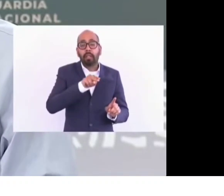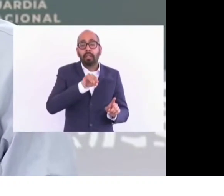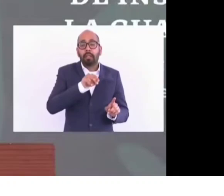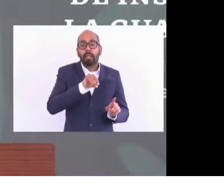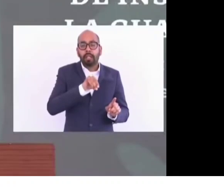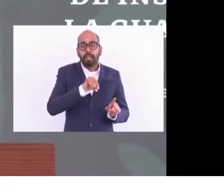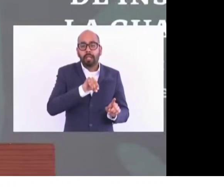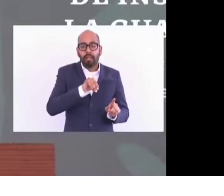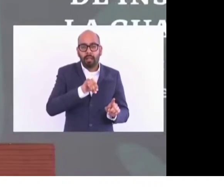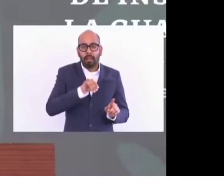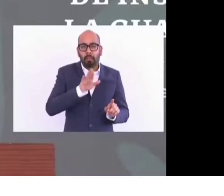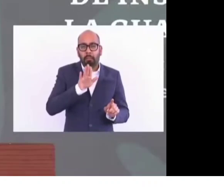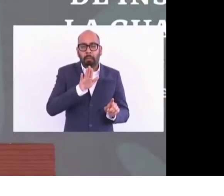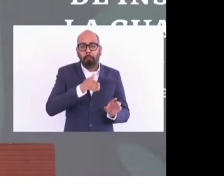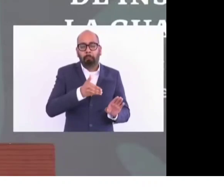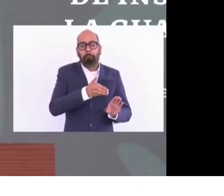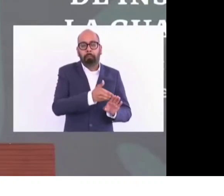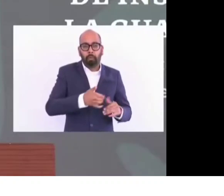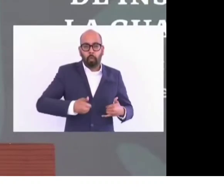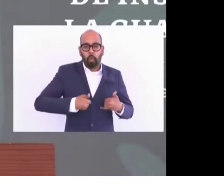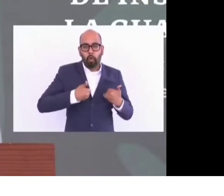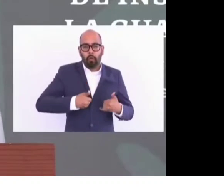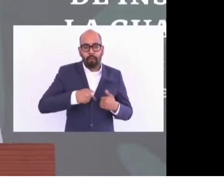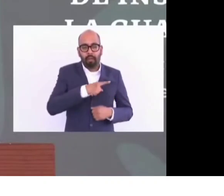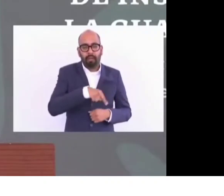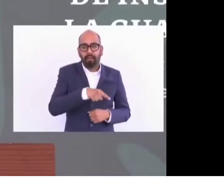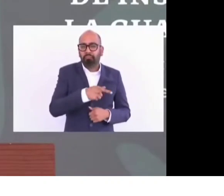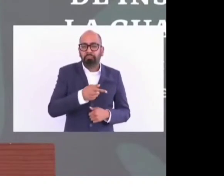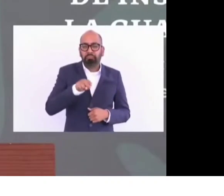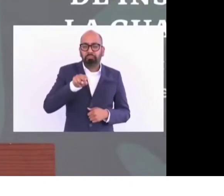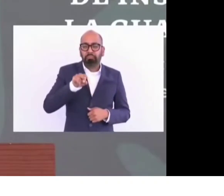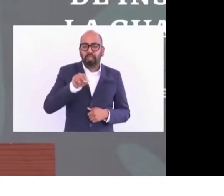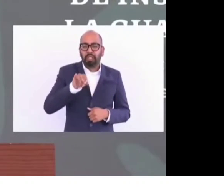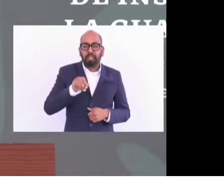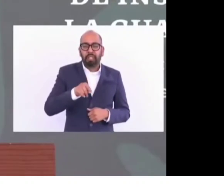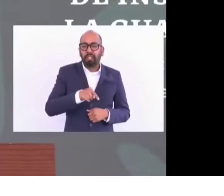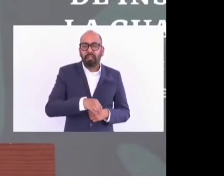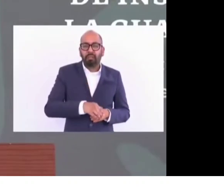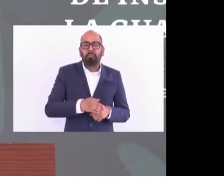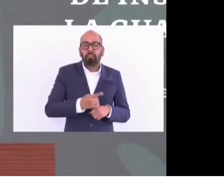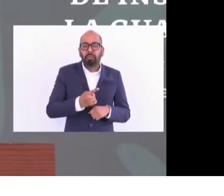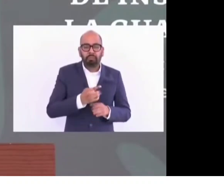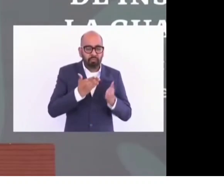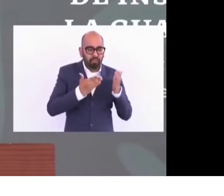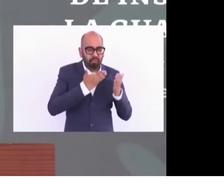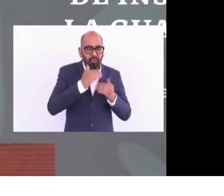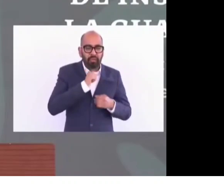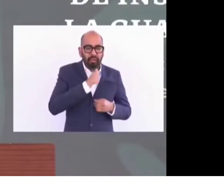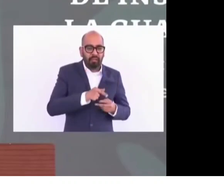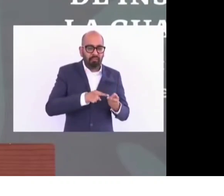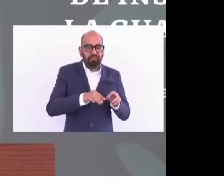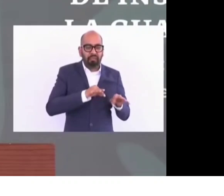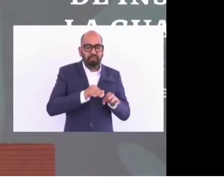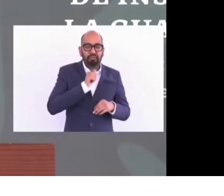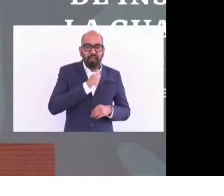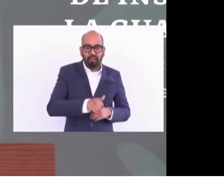manera despectiva a los jóvenes. Se les llamaba así, ninis, ni estudian ni trabajan. Pero